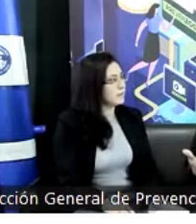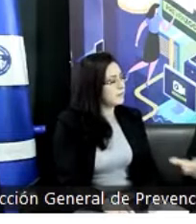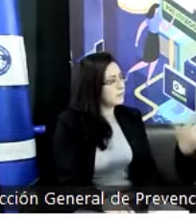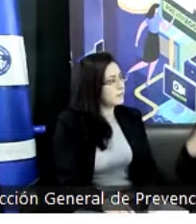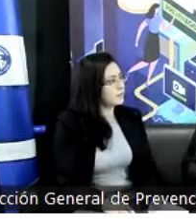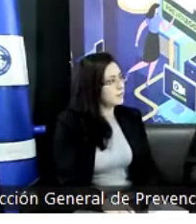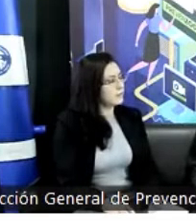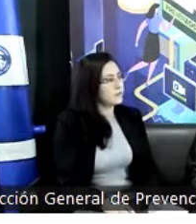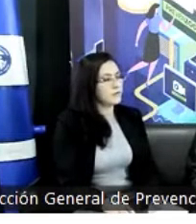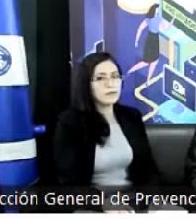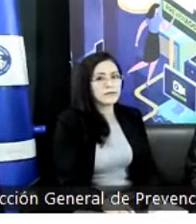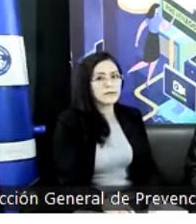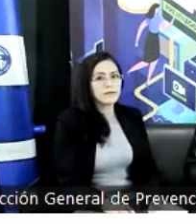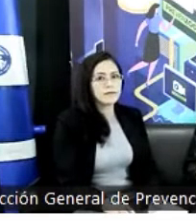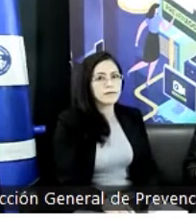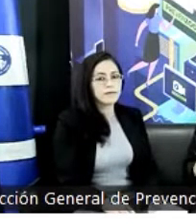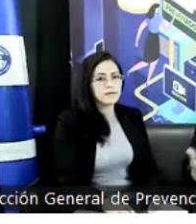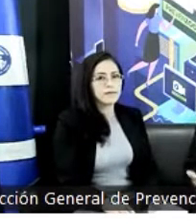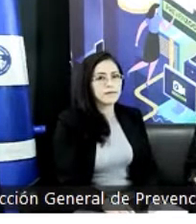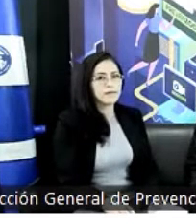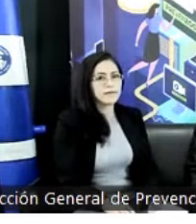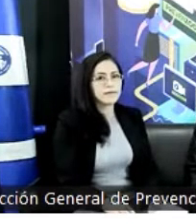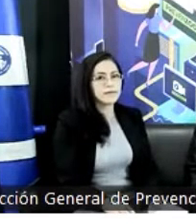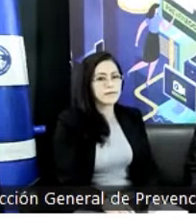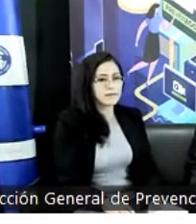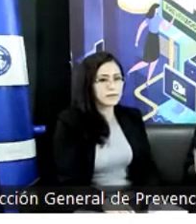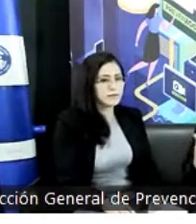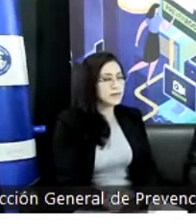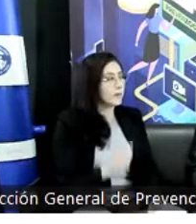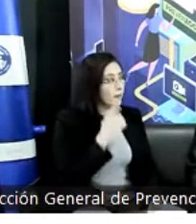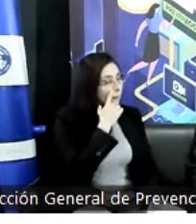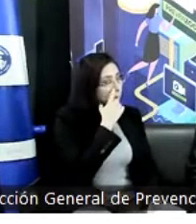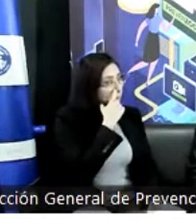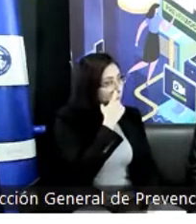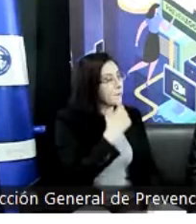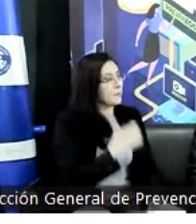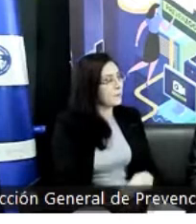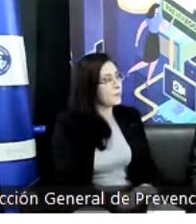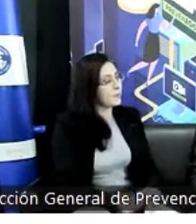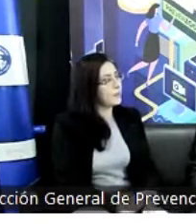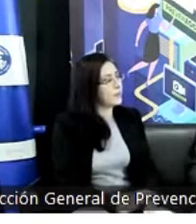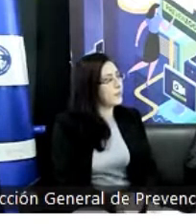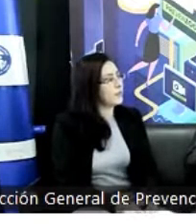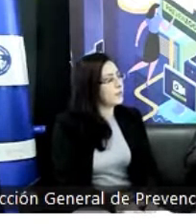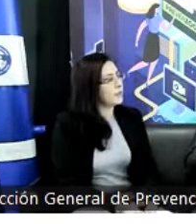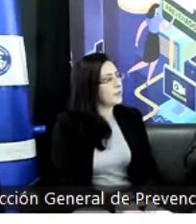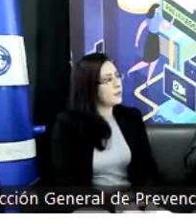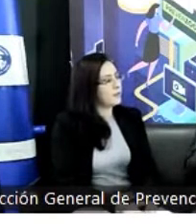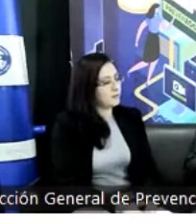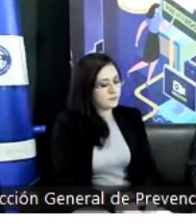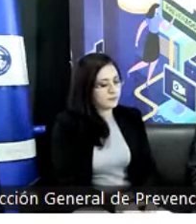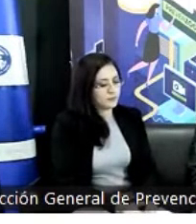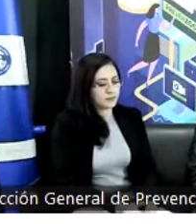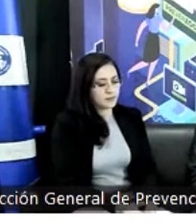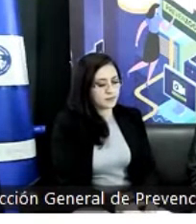esa persona es candidata a un consejo de salud, aun cuando no consume. La norma